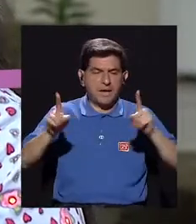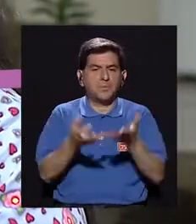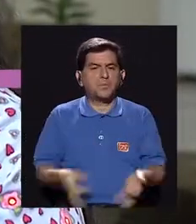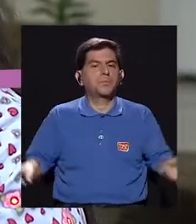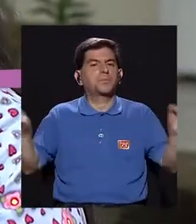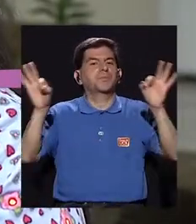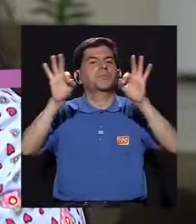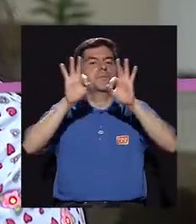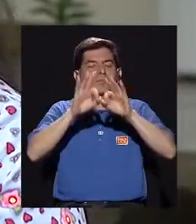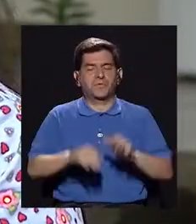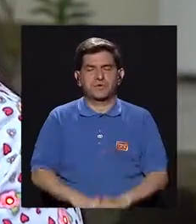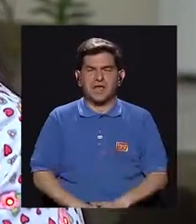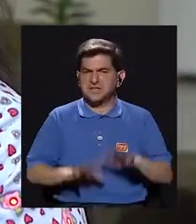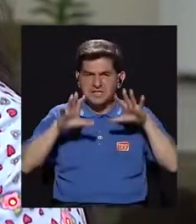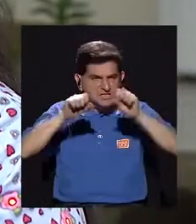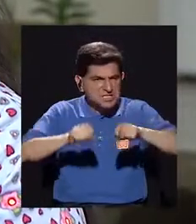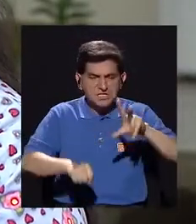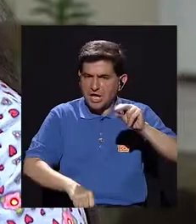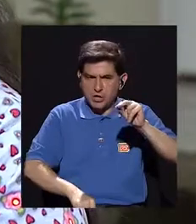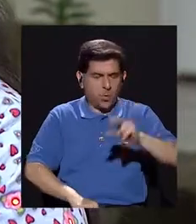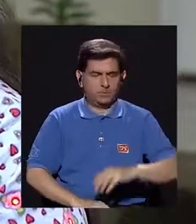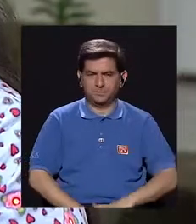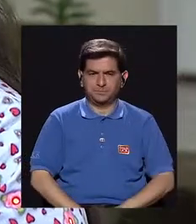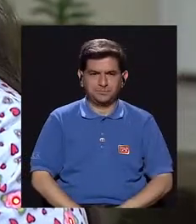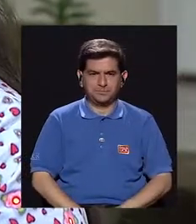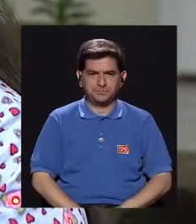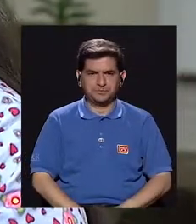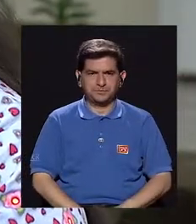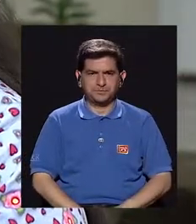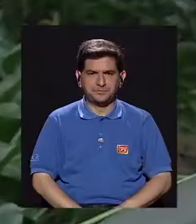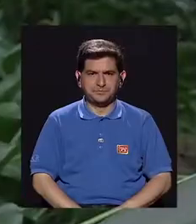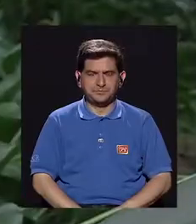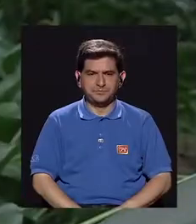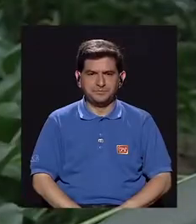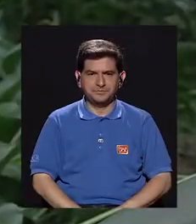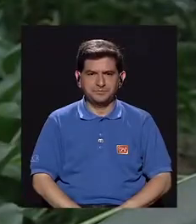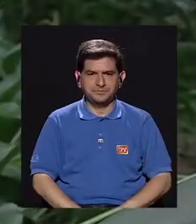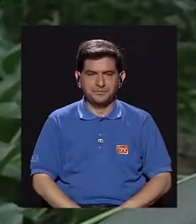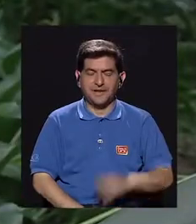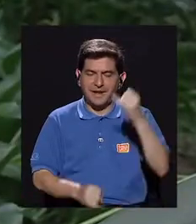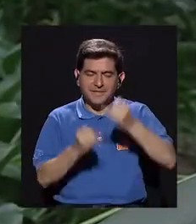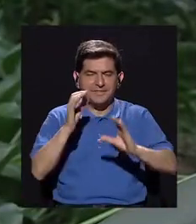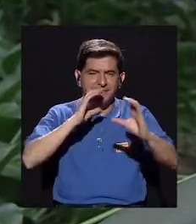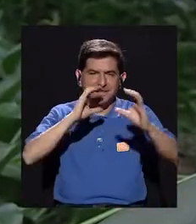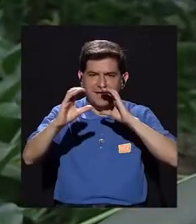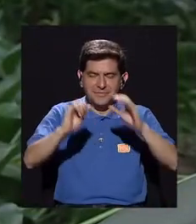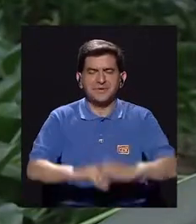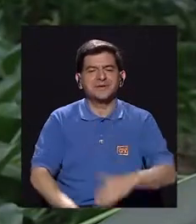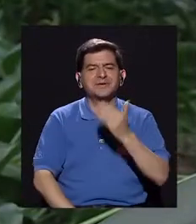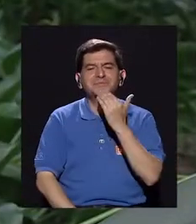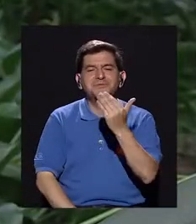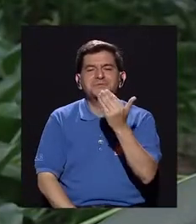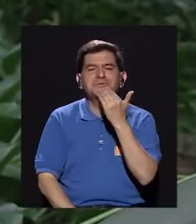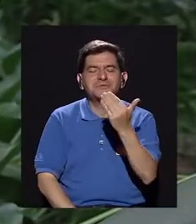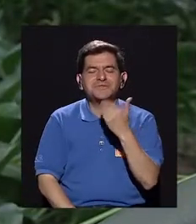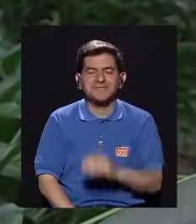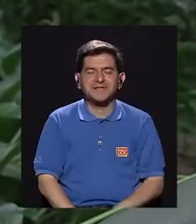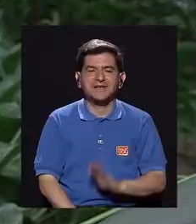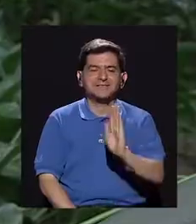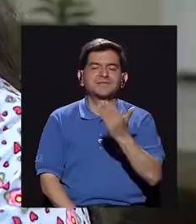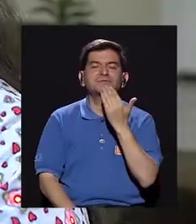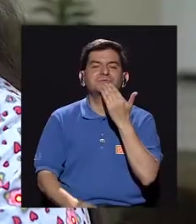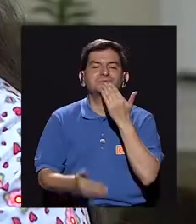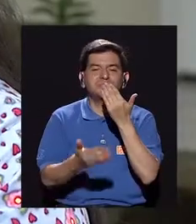si es importante, no se saca cita. Bueno, de esta manera culminamos esta conversación, Roxana. Agradecemos muchísimo